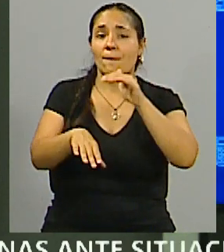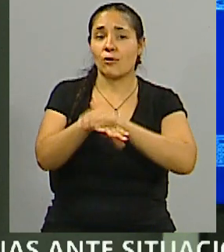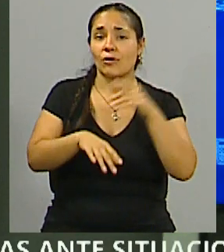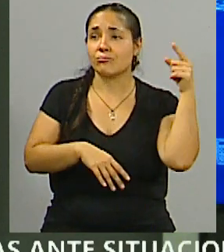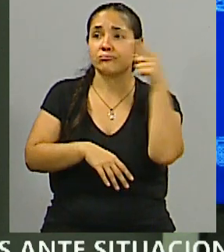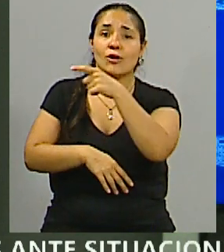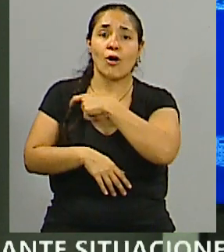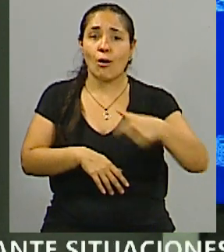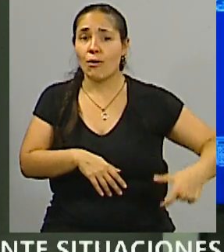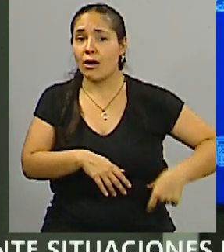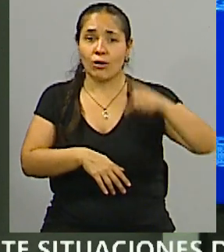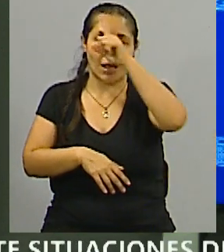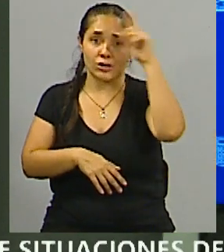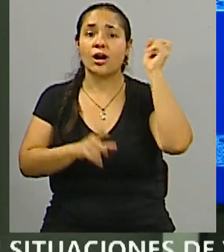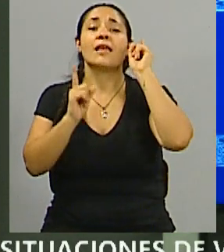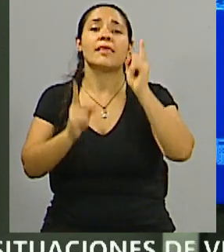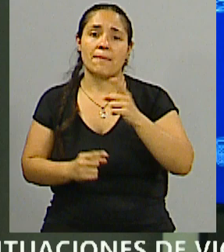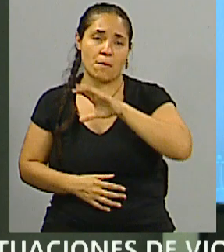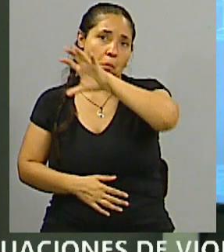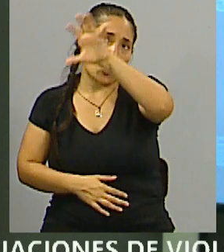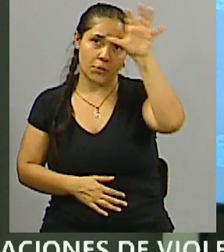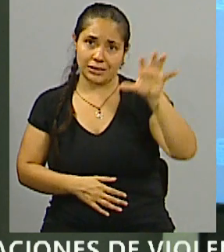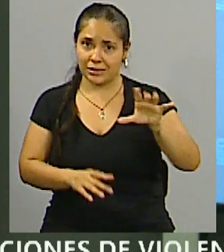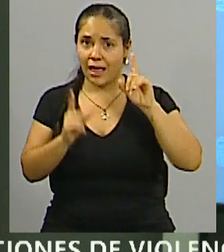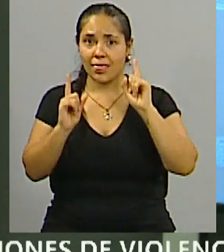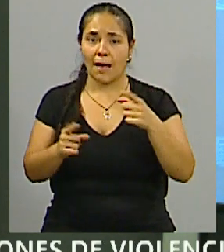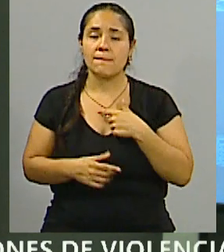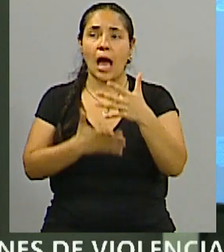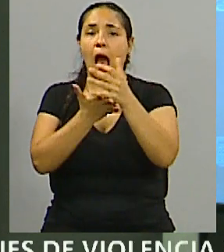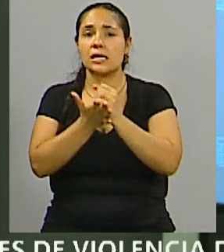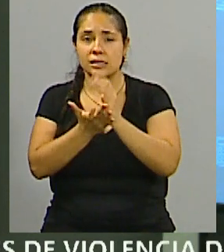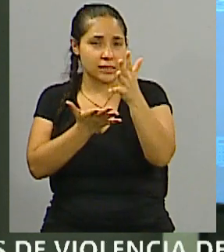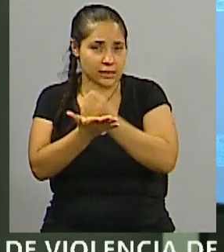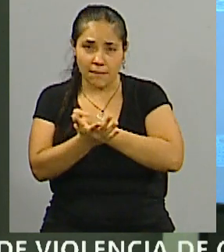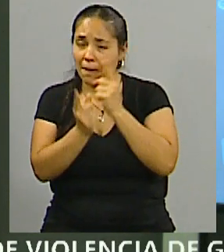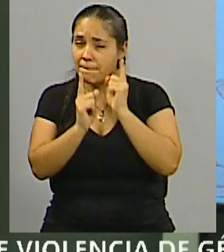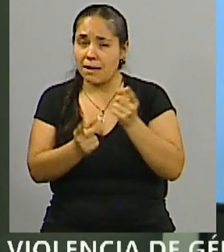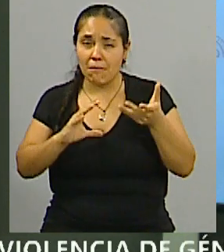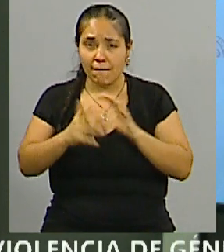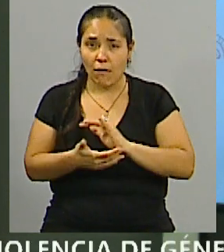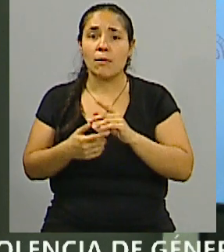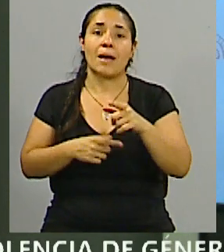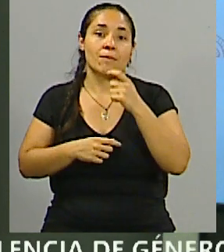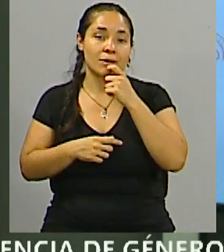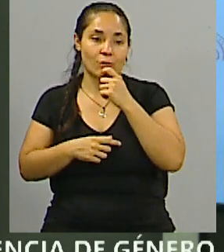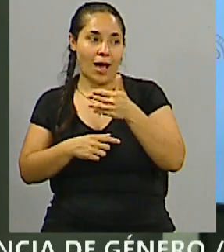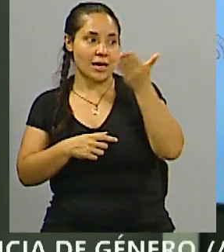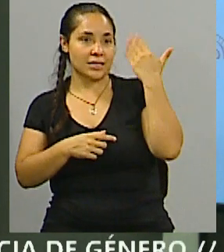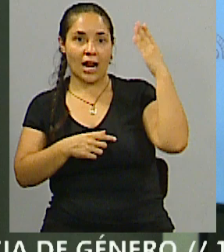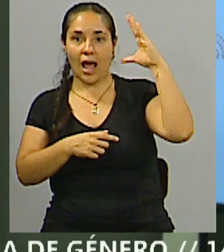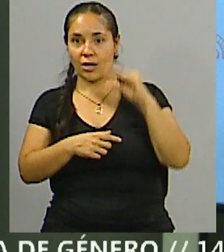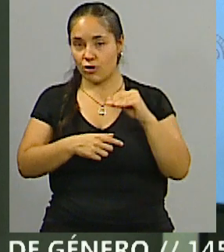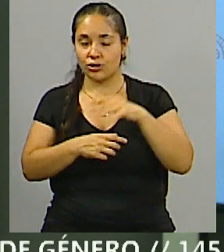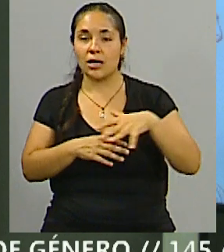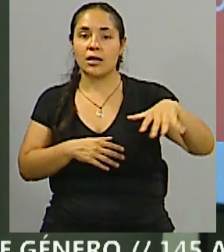al gobierno nacional y a los gobiernos provinciales que están acatando y actuando en la misma dirección, como ocurrió anoche frente al Patio